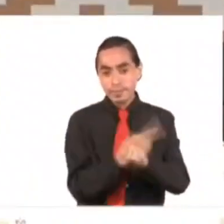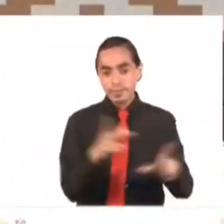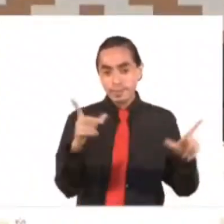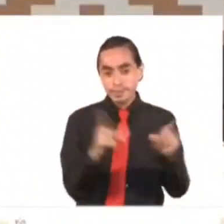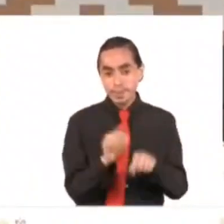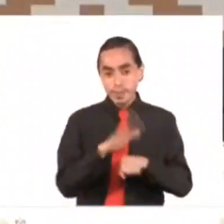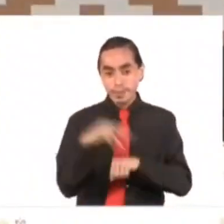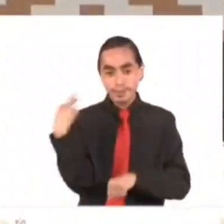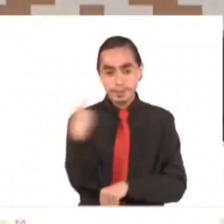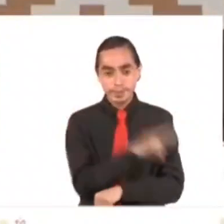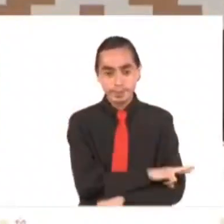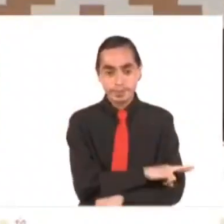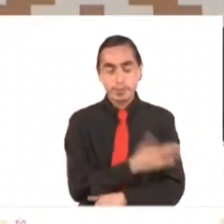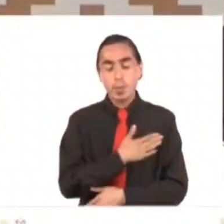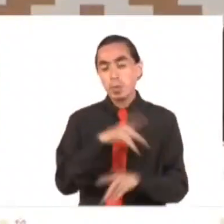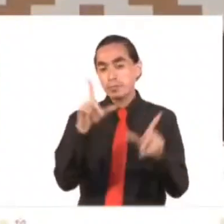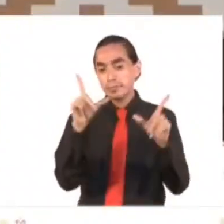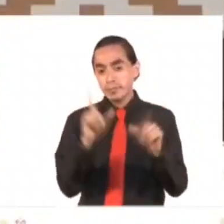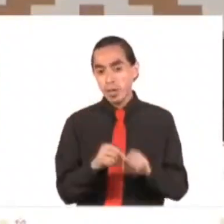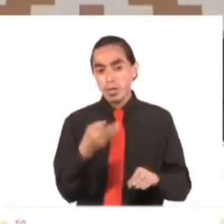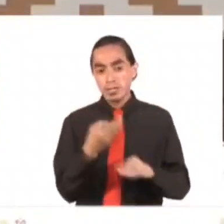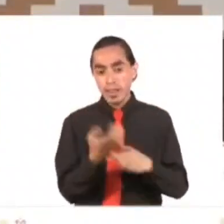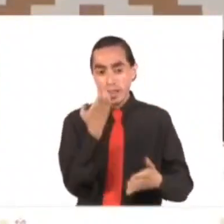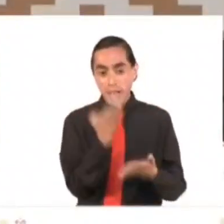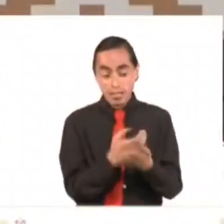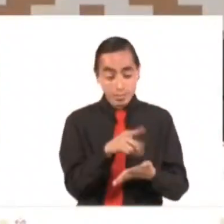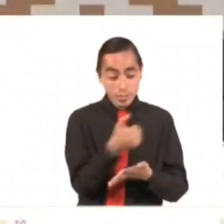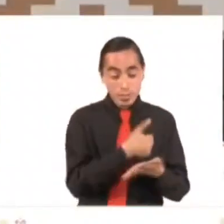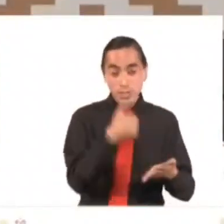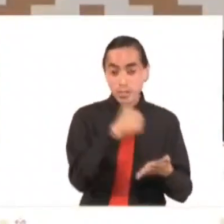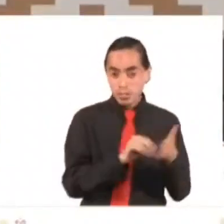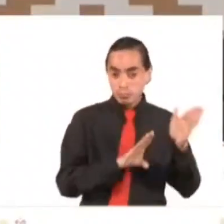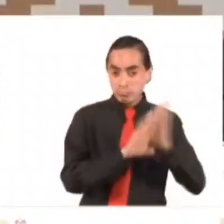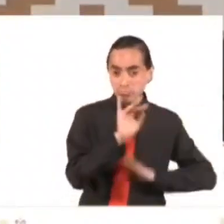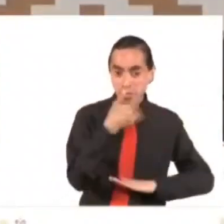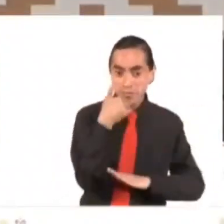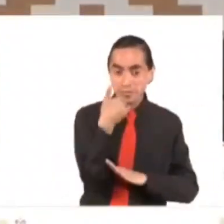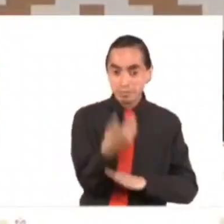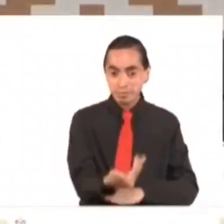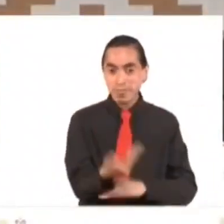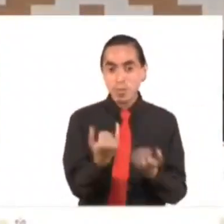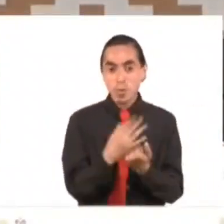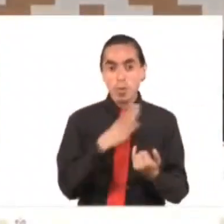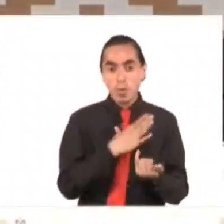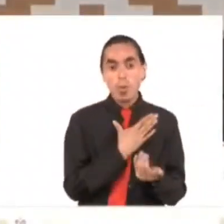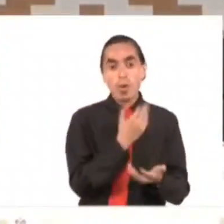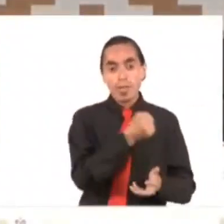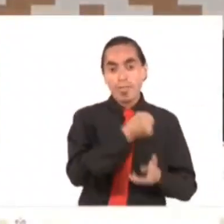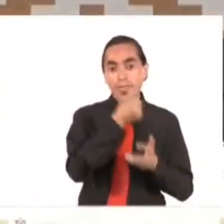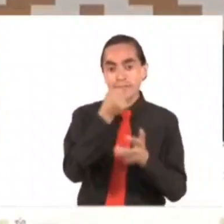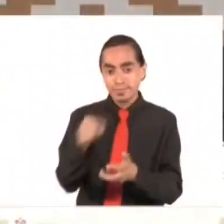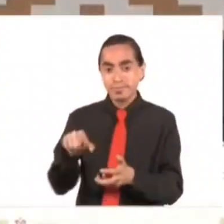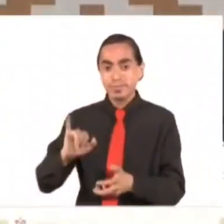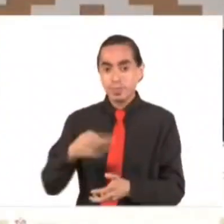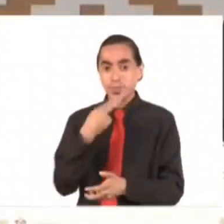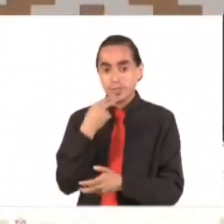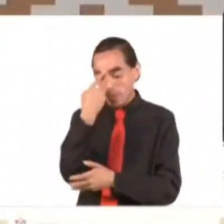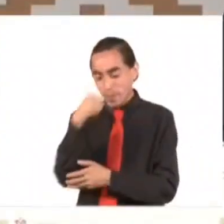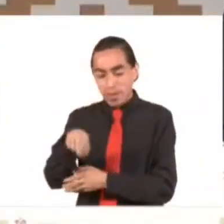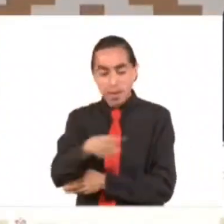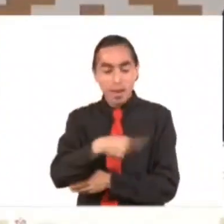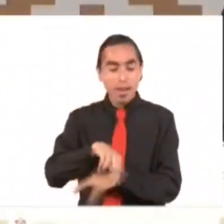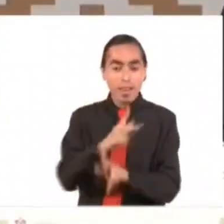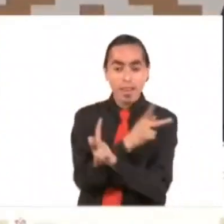trámites. En resumen, la economía de la ciudad va por muy buen camino. Se han destinado los recursos del gobierno para asegurar el